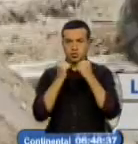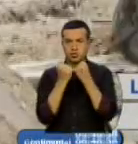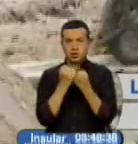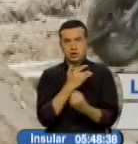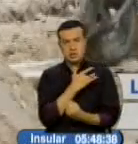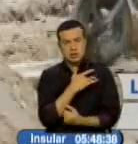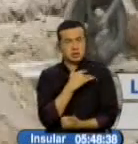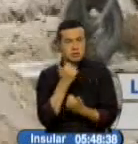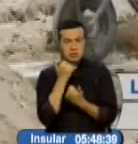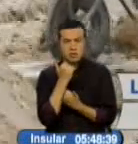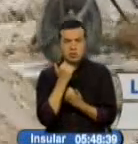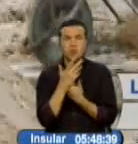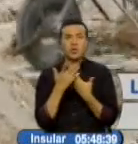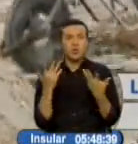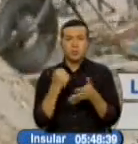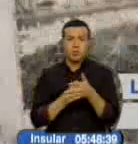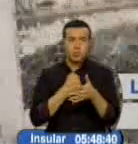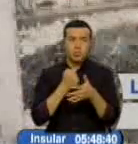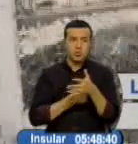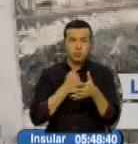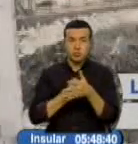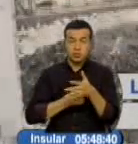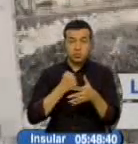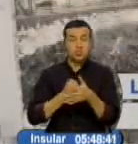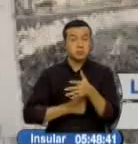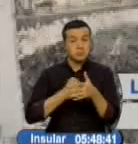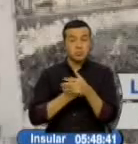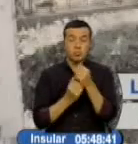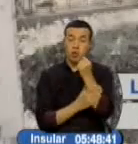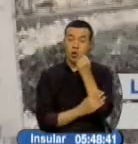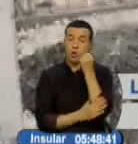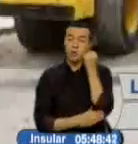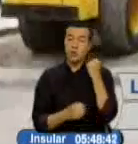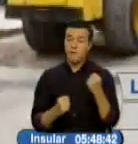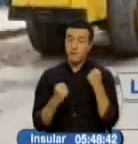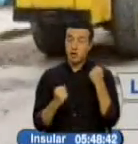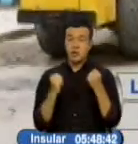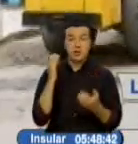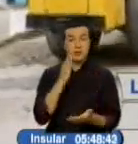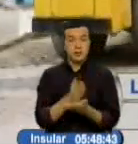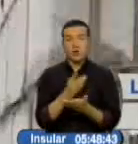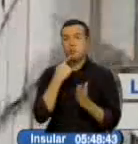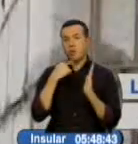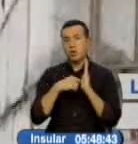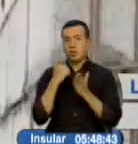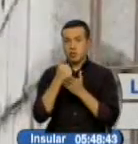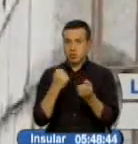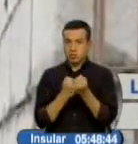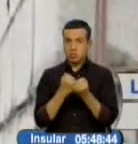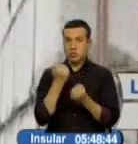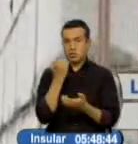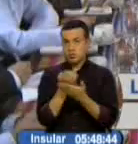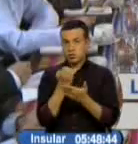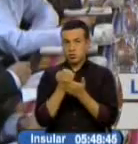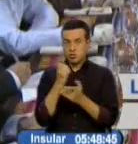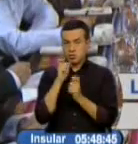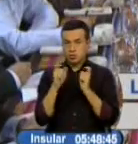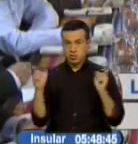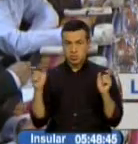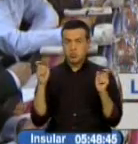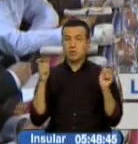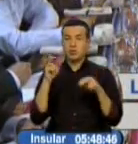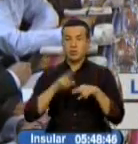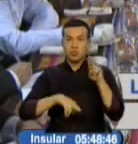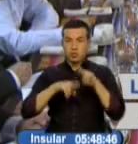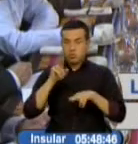bienestar para todos a través de la lucha contra la pobreza extrema, que contempla, entre otras cosas, la entrega de ayuda económica a grupos vulnerables, la construcción